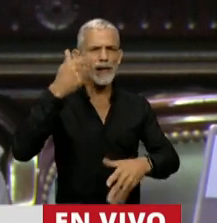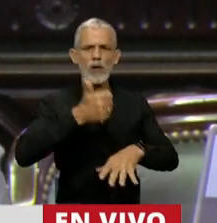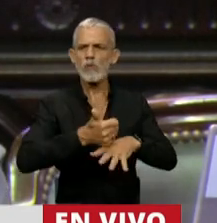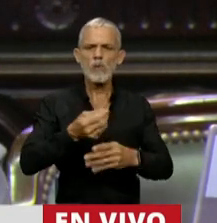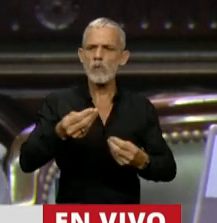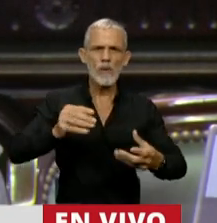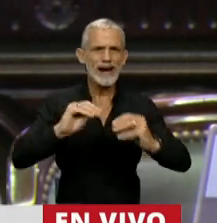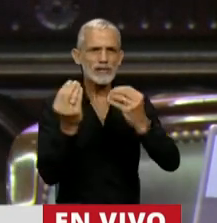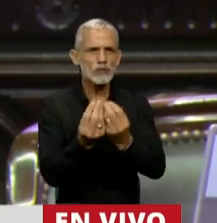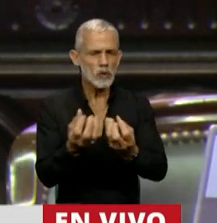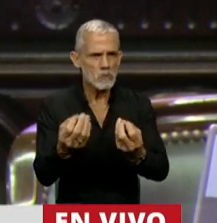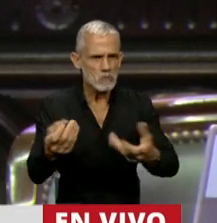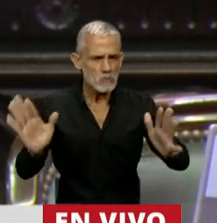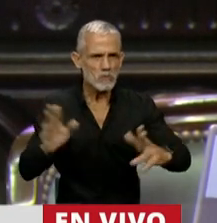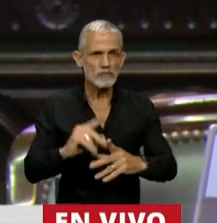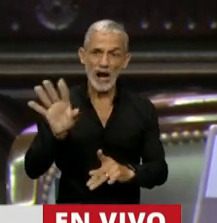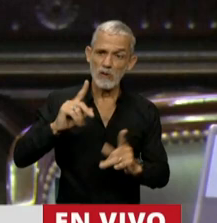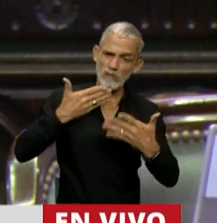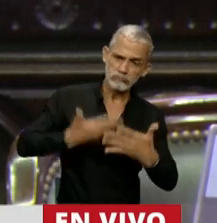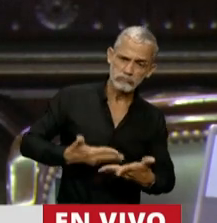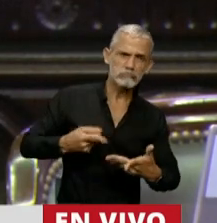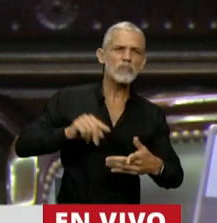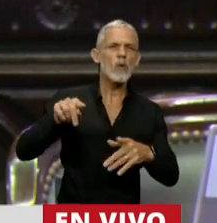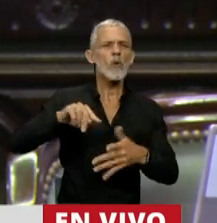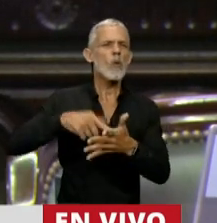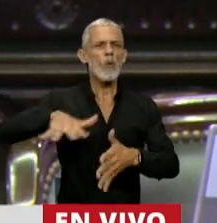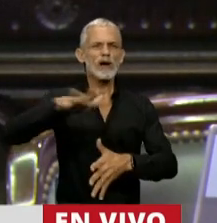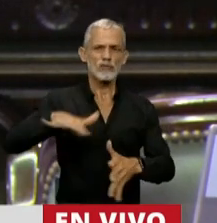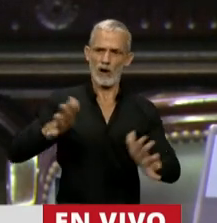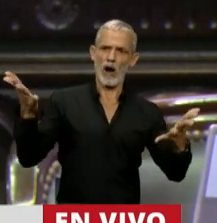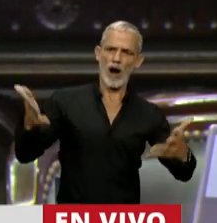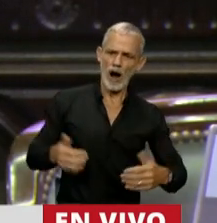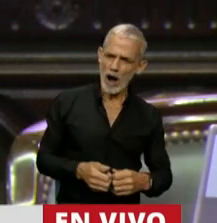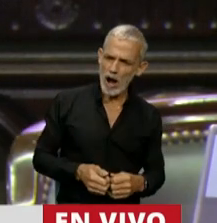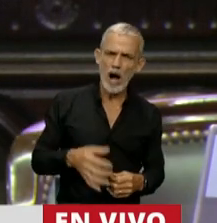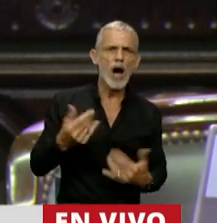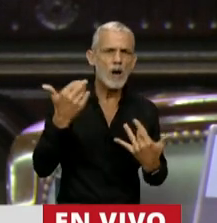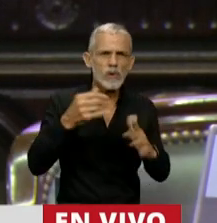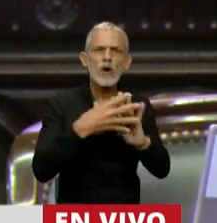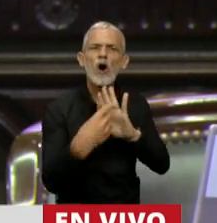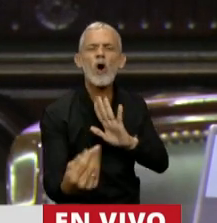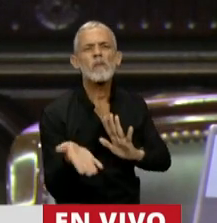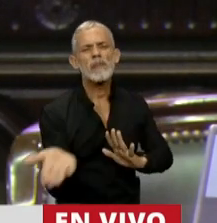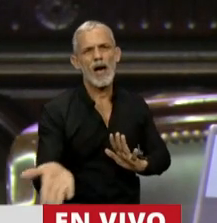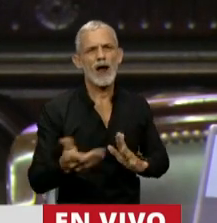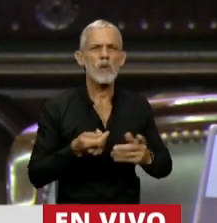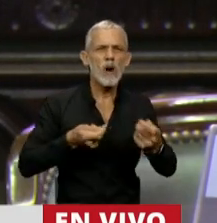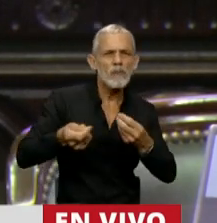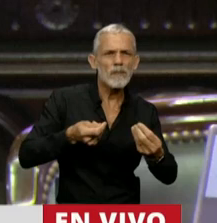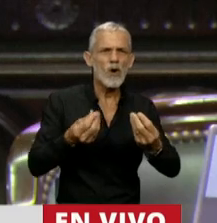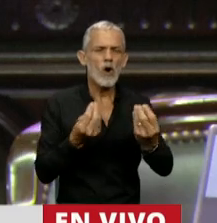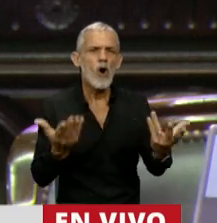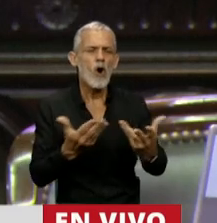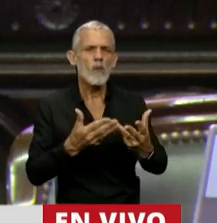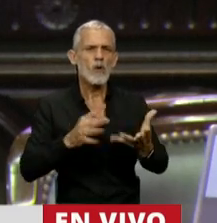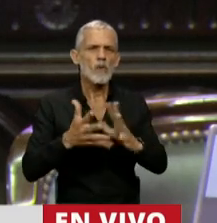tienen. Por eso algunos se asombran de la Ciudad de Buenos Aires. Es un espejo para mirar cómo se administra, cómo